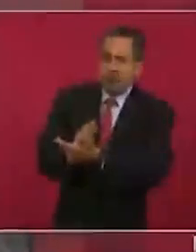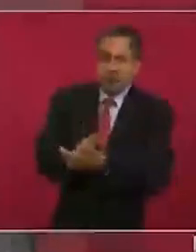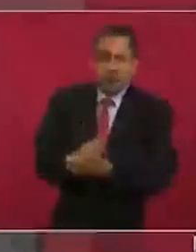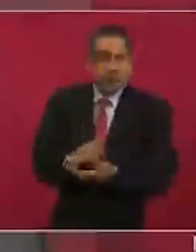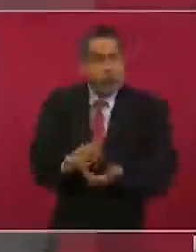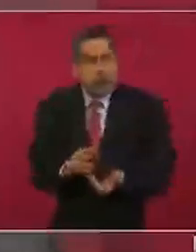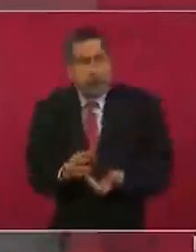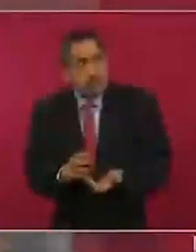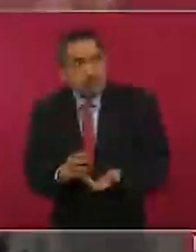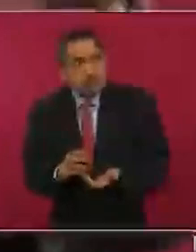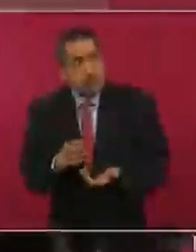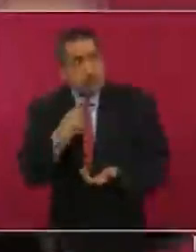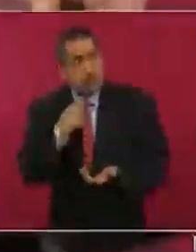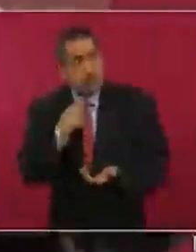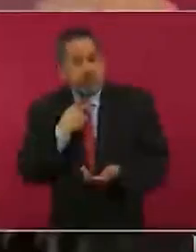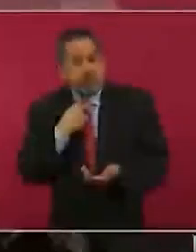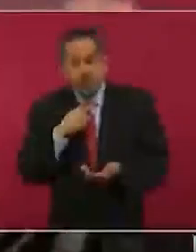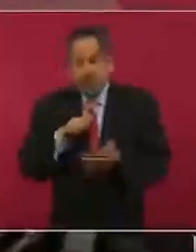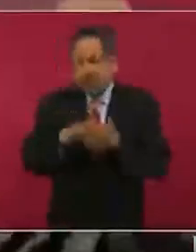¿cuánto tiempo hoy